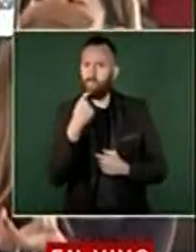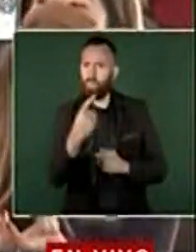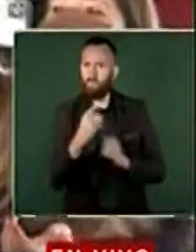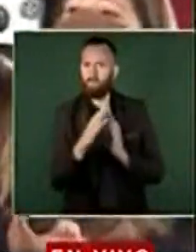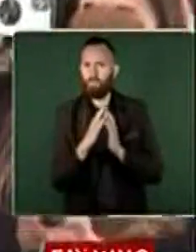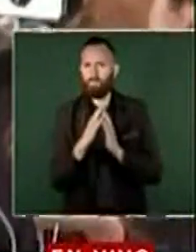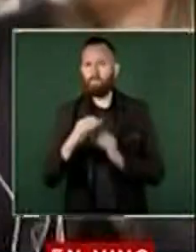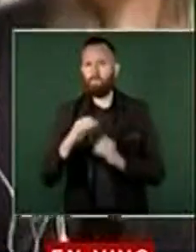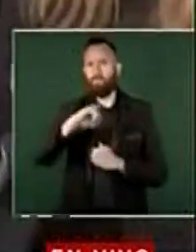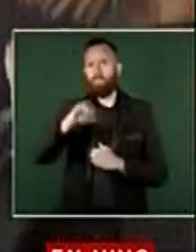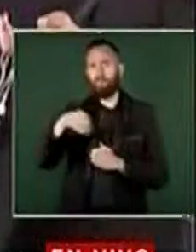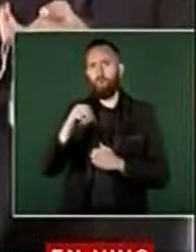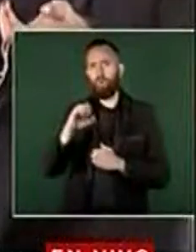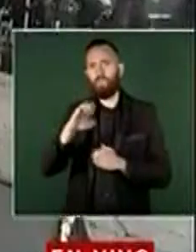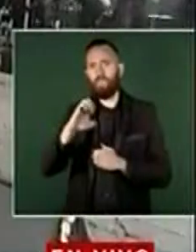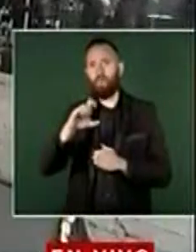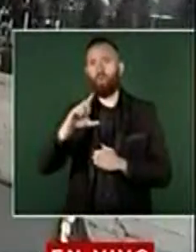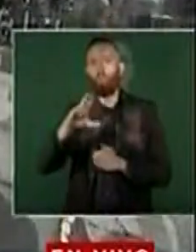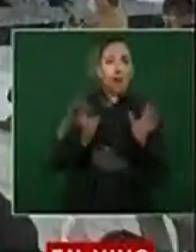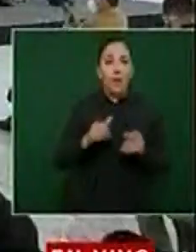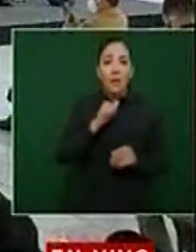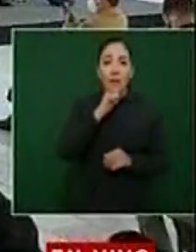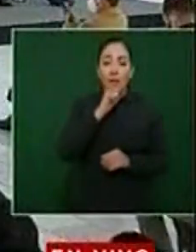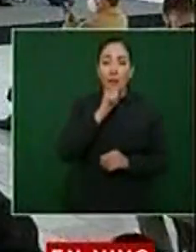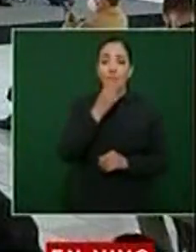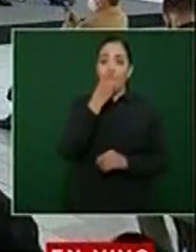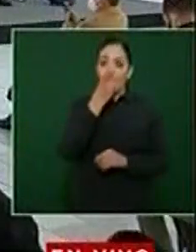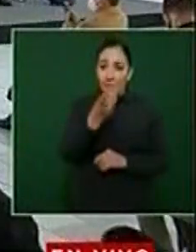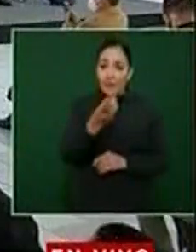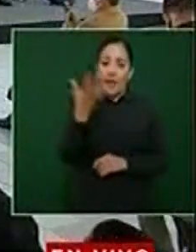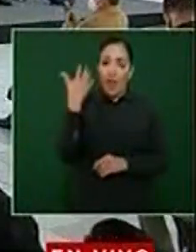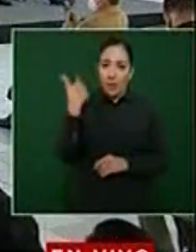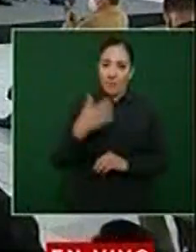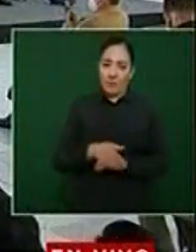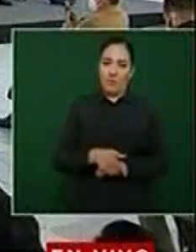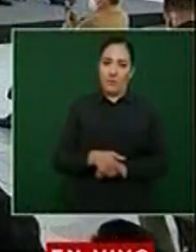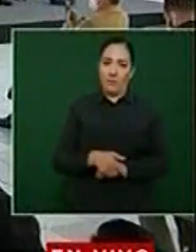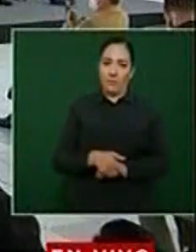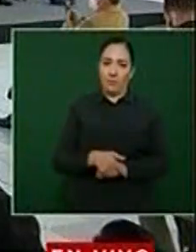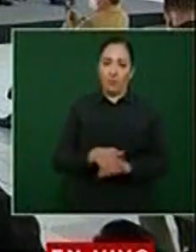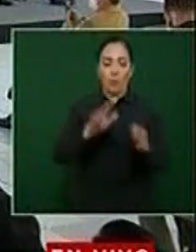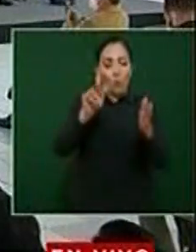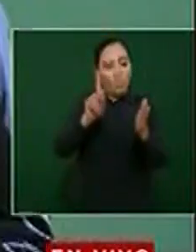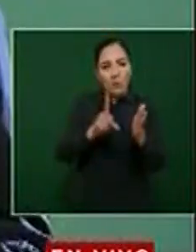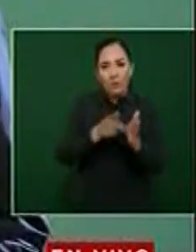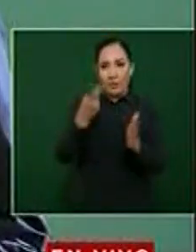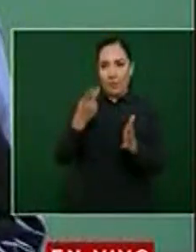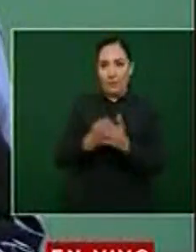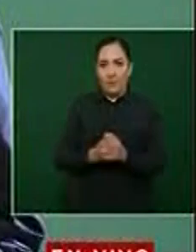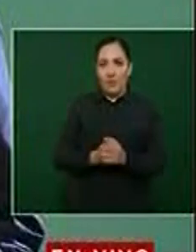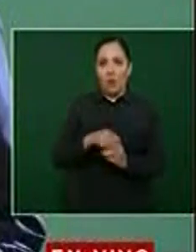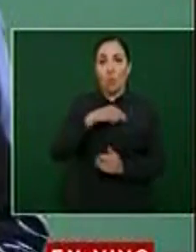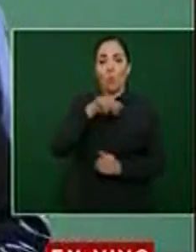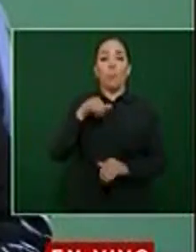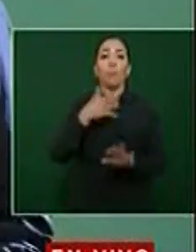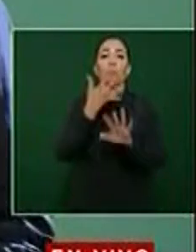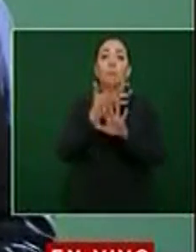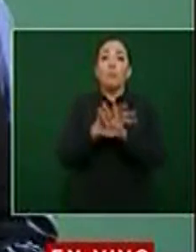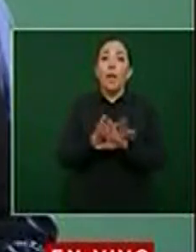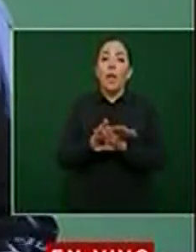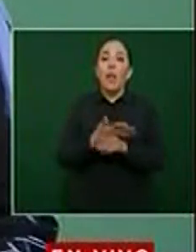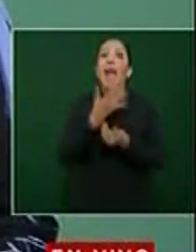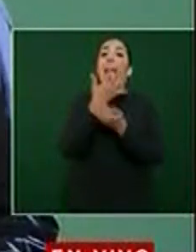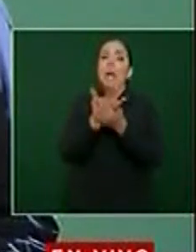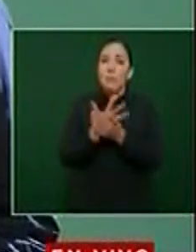presidente quiere, pues entonces hay que ajustar, hay que reformarla. Bueno, y no solo la jefa de gobierno, también